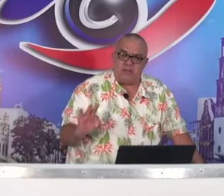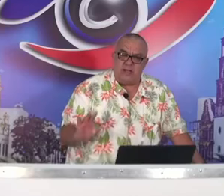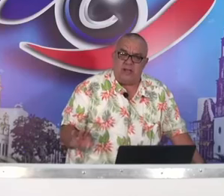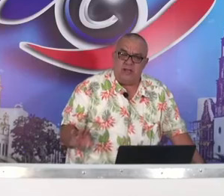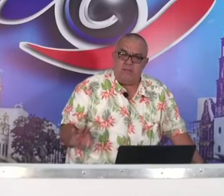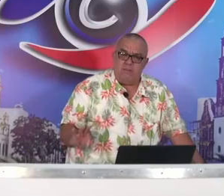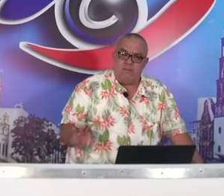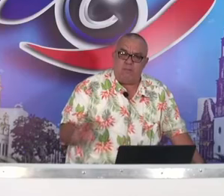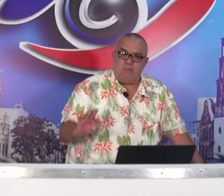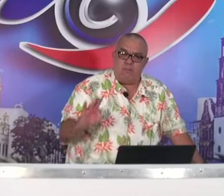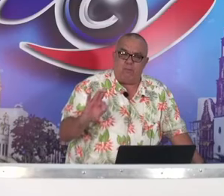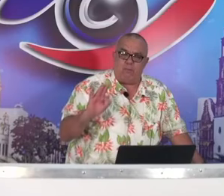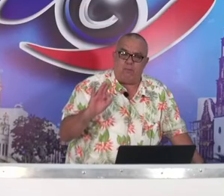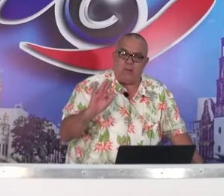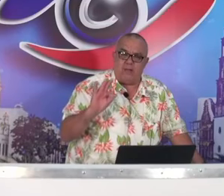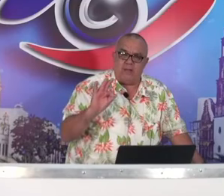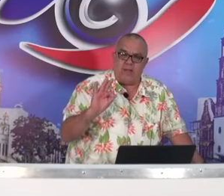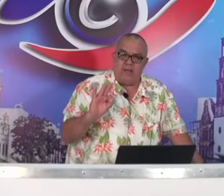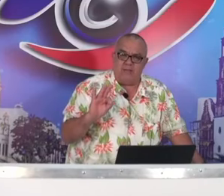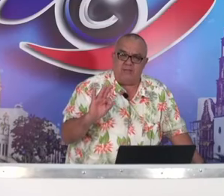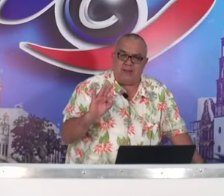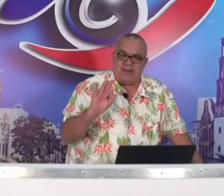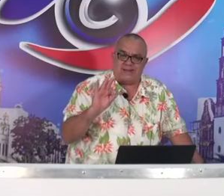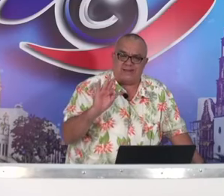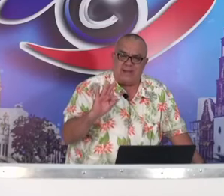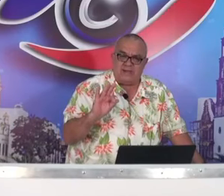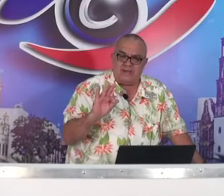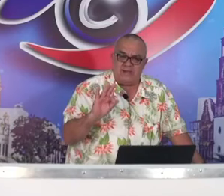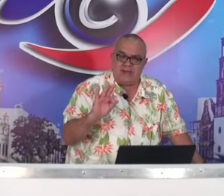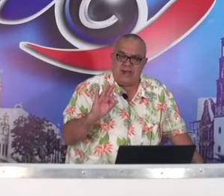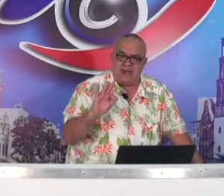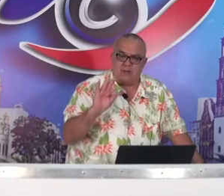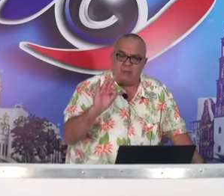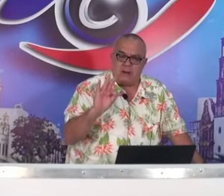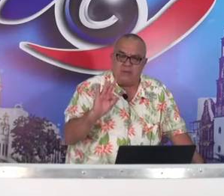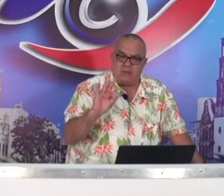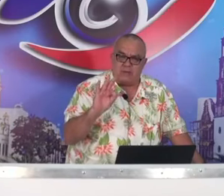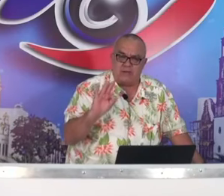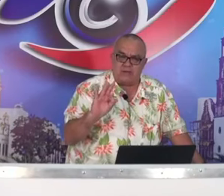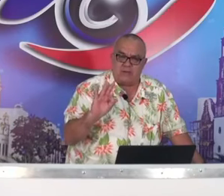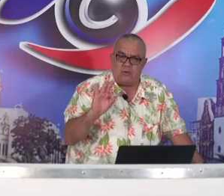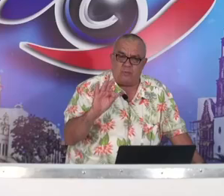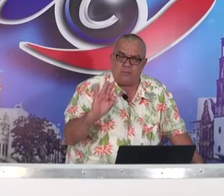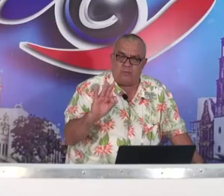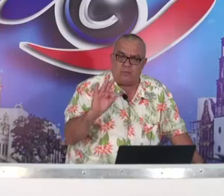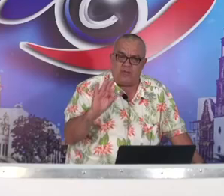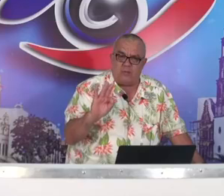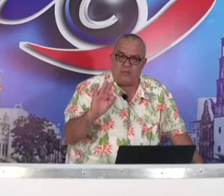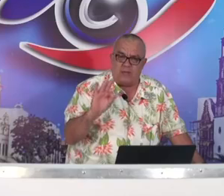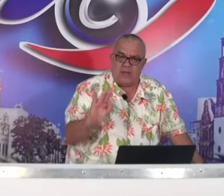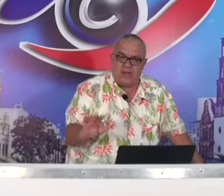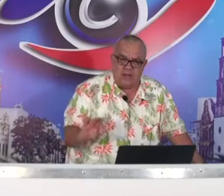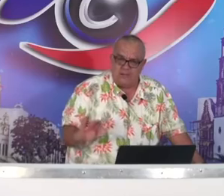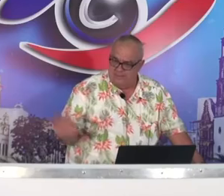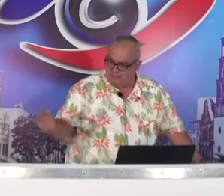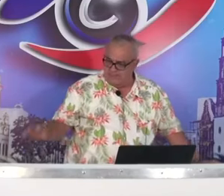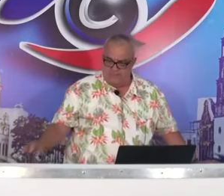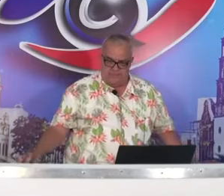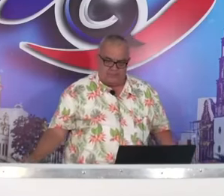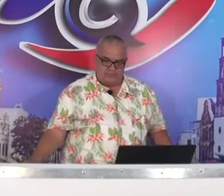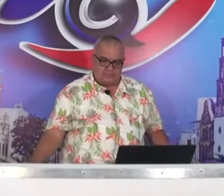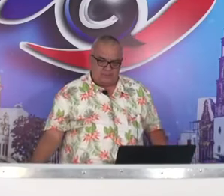Romero sale, puede él regresar a tomar protesta como diputado federal.